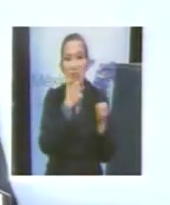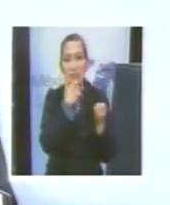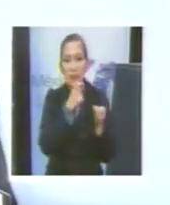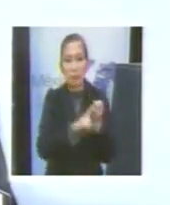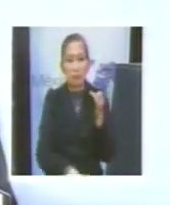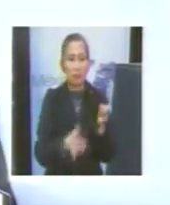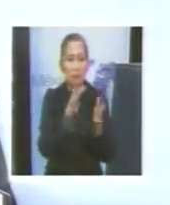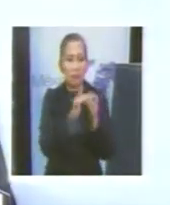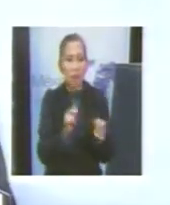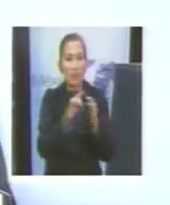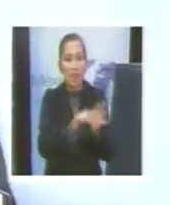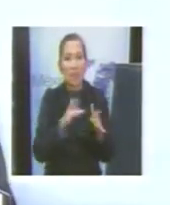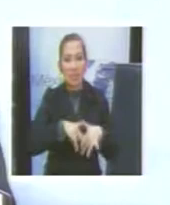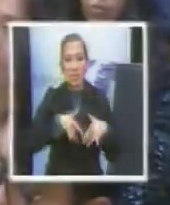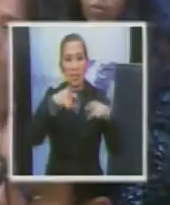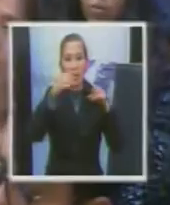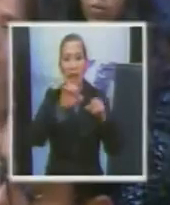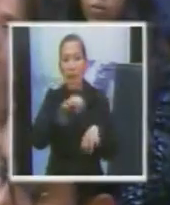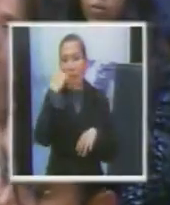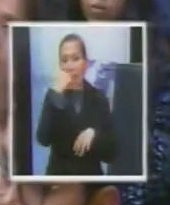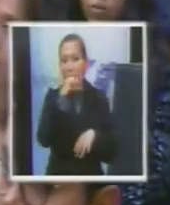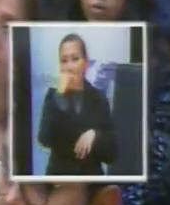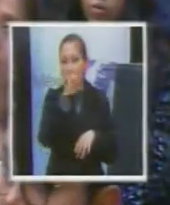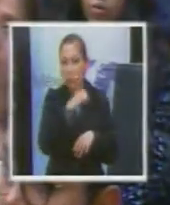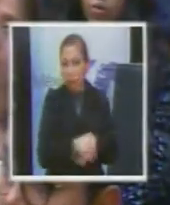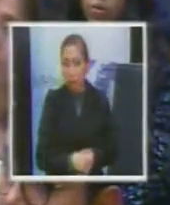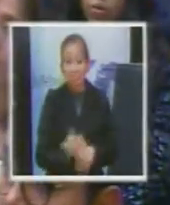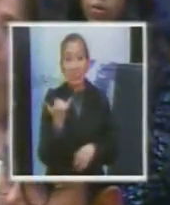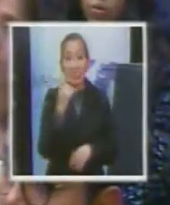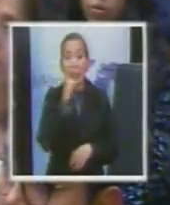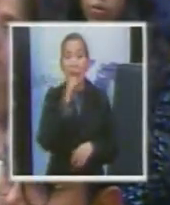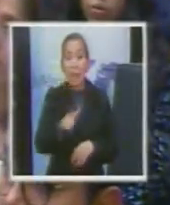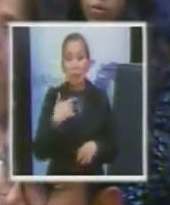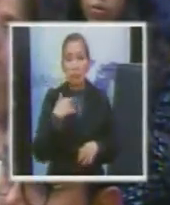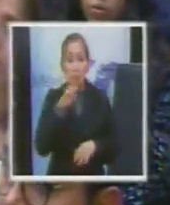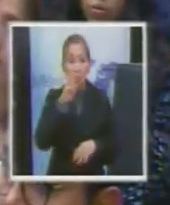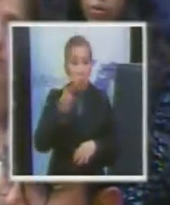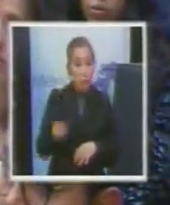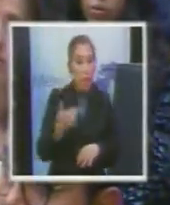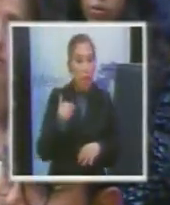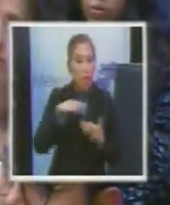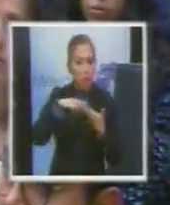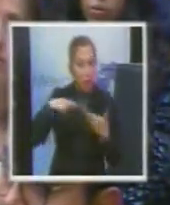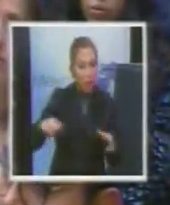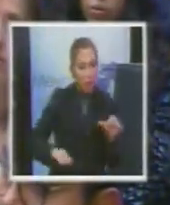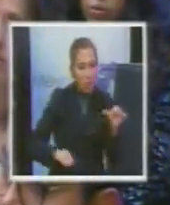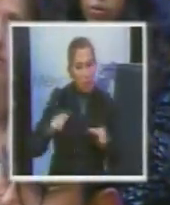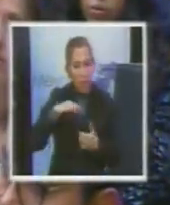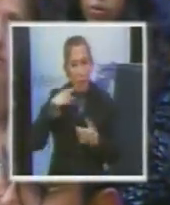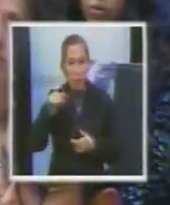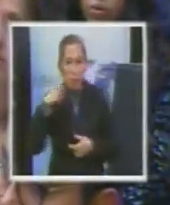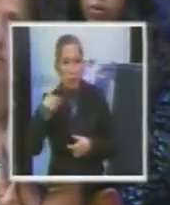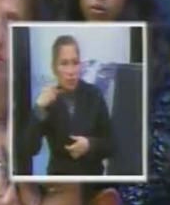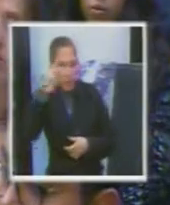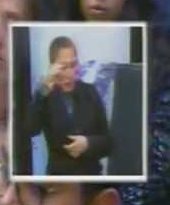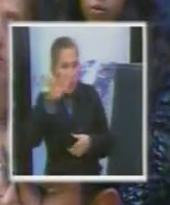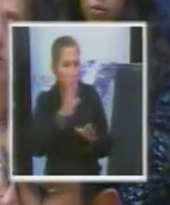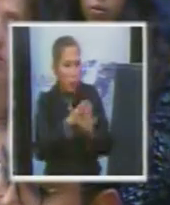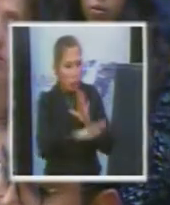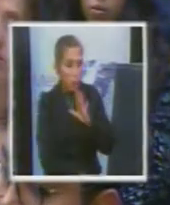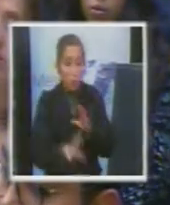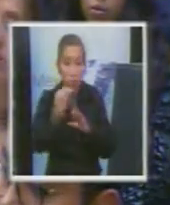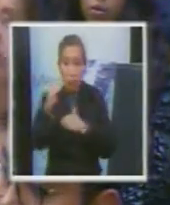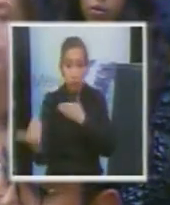Inglaterra, Francia y Austria, sino también incluso una brillante política exterior mexicana basada en los principios de